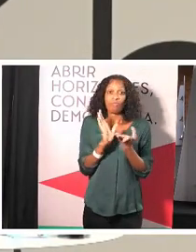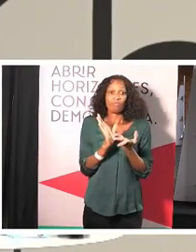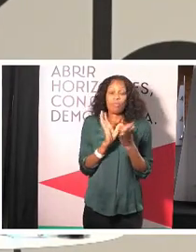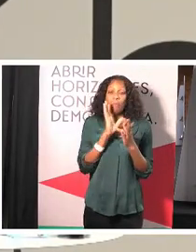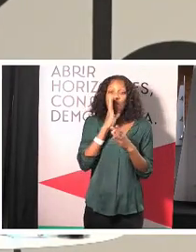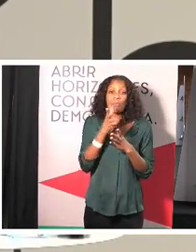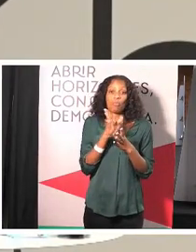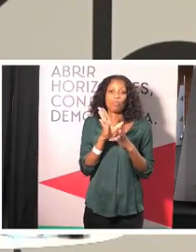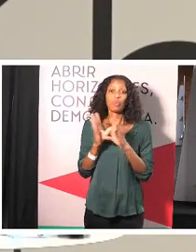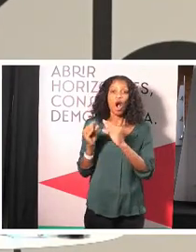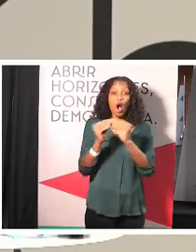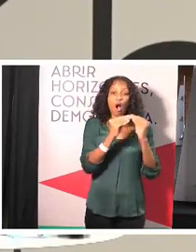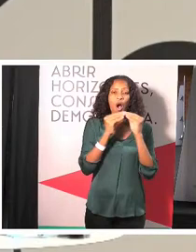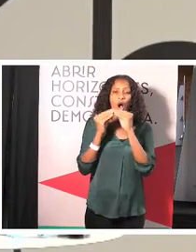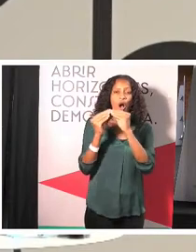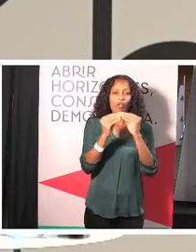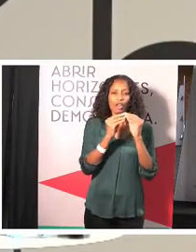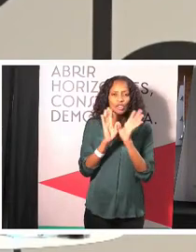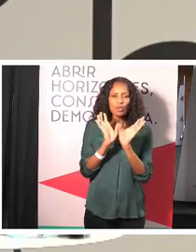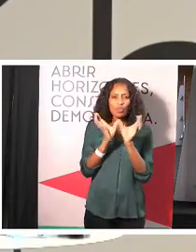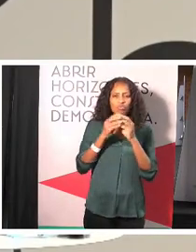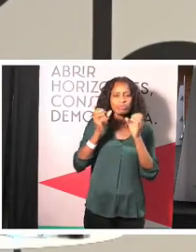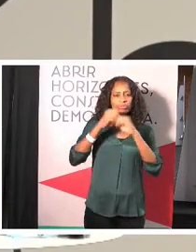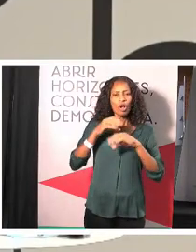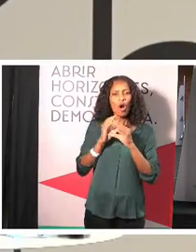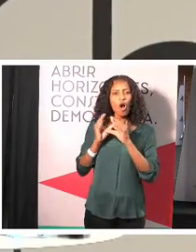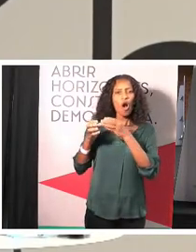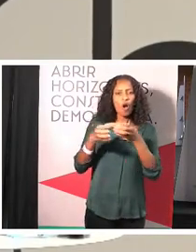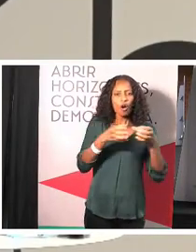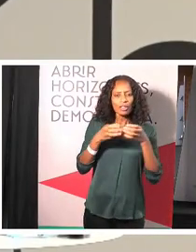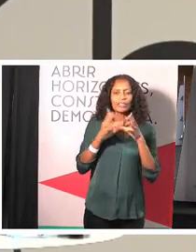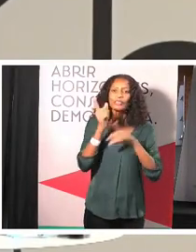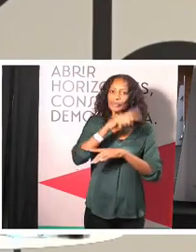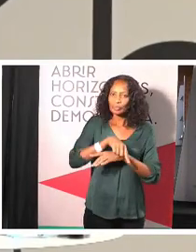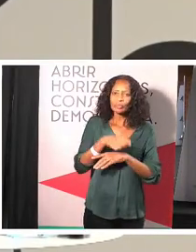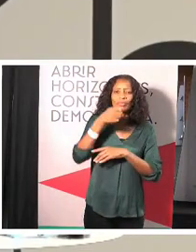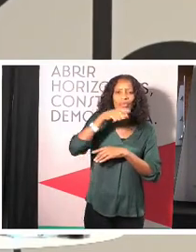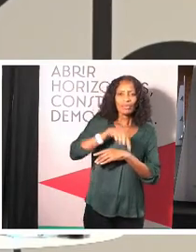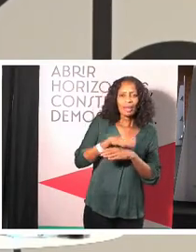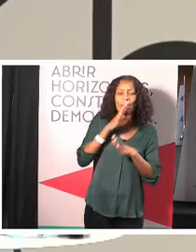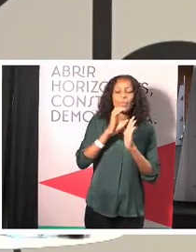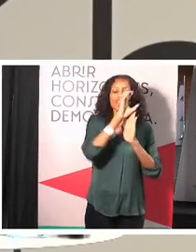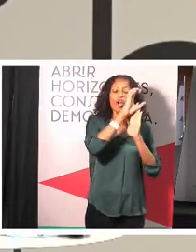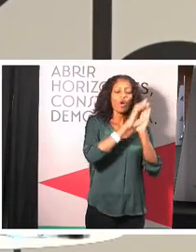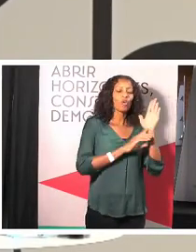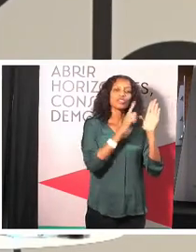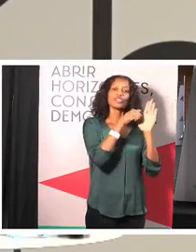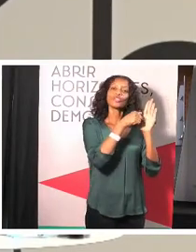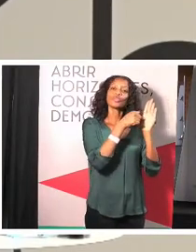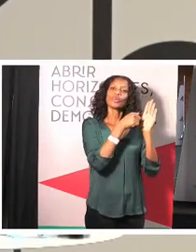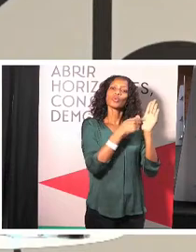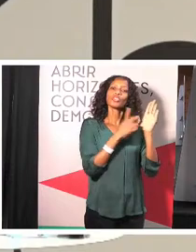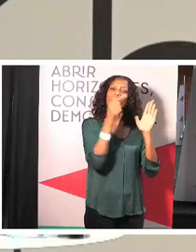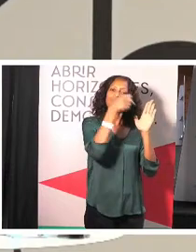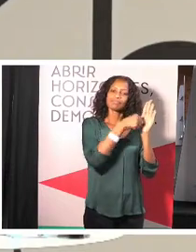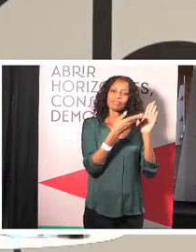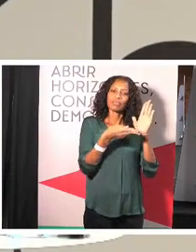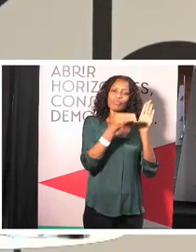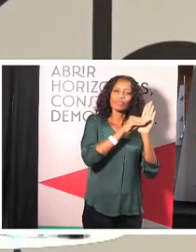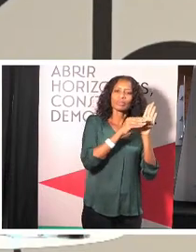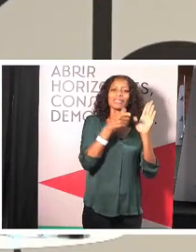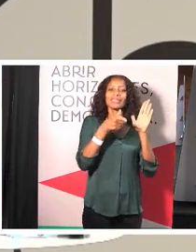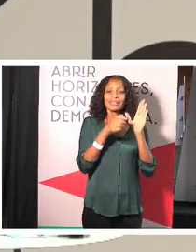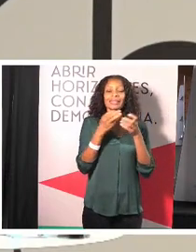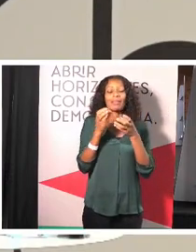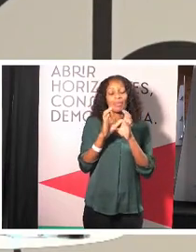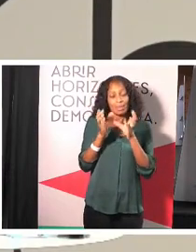la negociación colectiva, sino por parte también de la ley laboral y por parte incluso de la Constitución. Se va a introducir el mundo del trabajo y